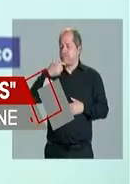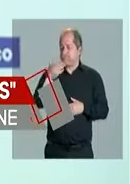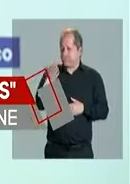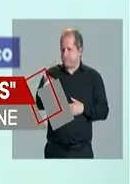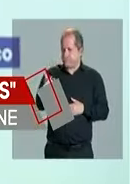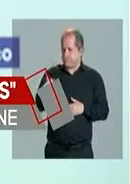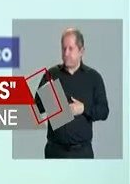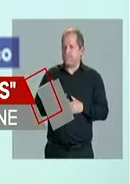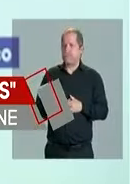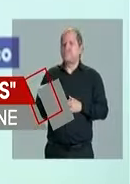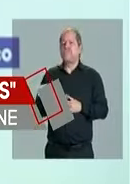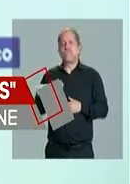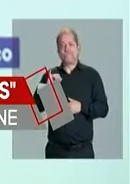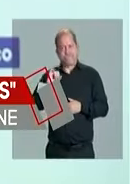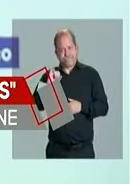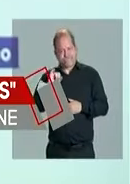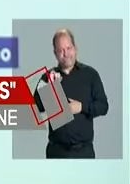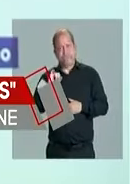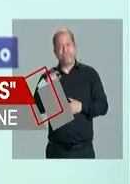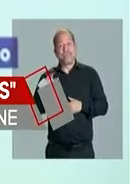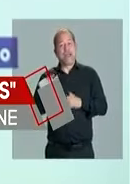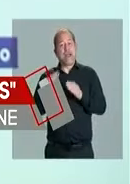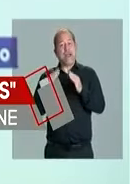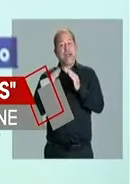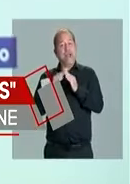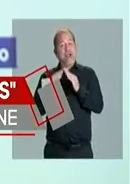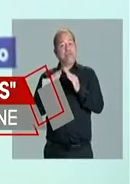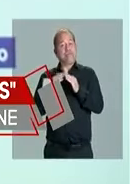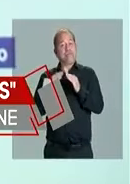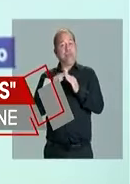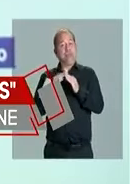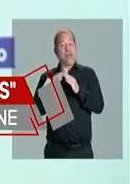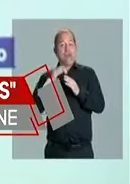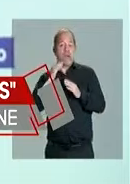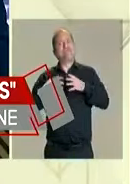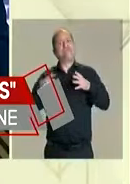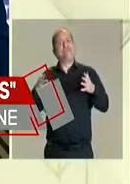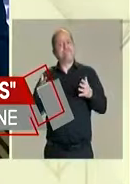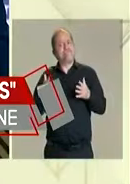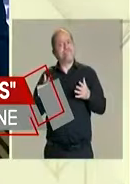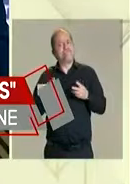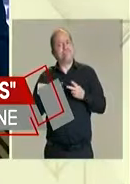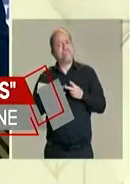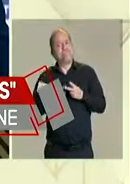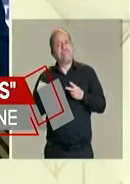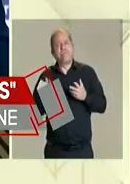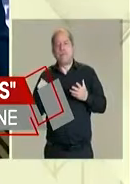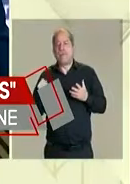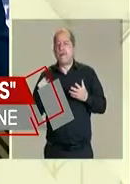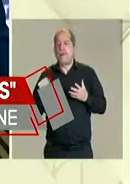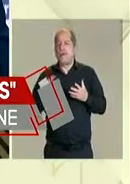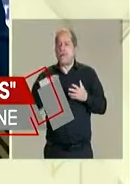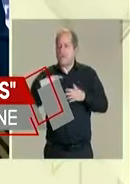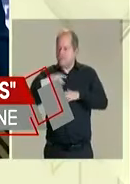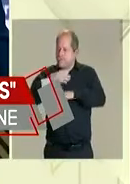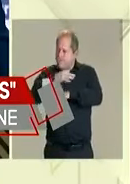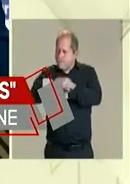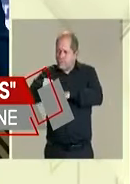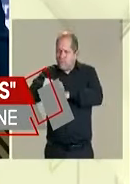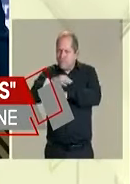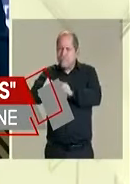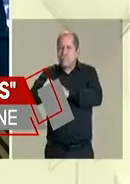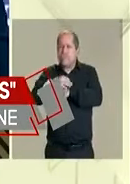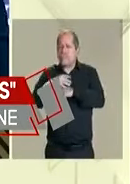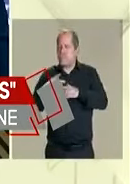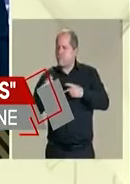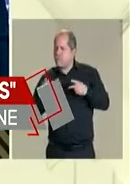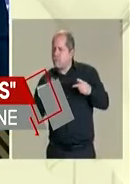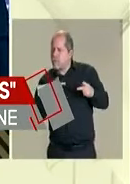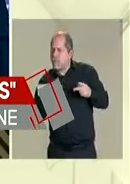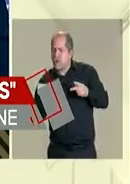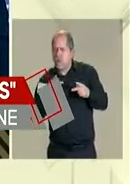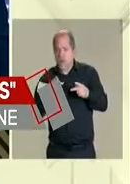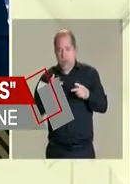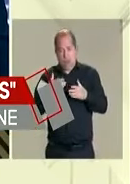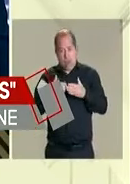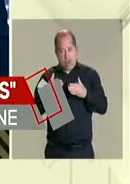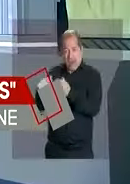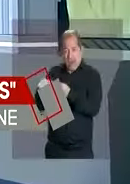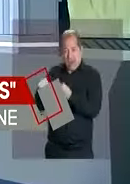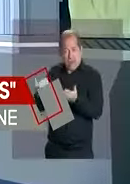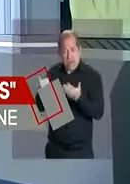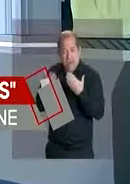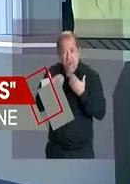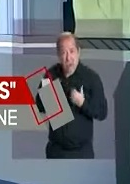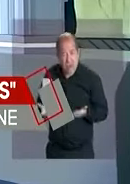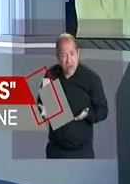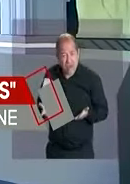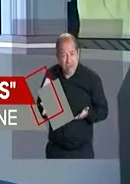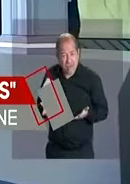muy precisos sobre la mesa que se tienen que tomar en cuenta. Hasta este momento la relación con ellos ha sido cordial, de acuerdos,